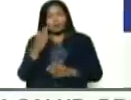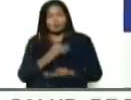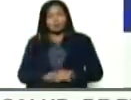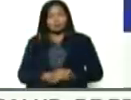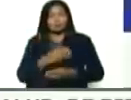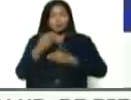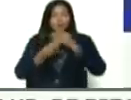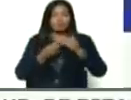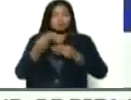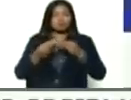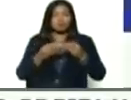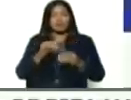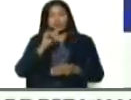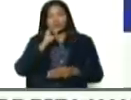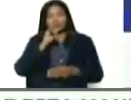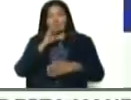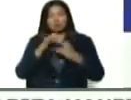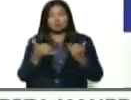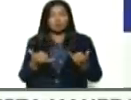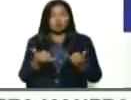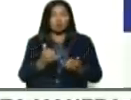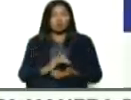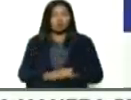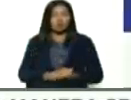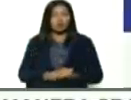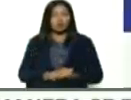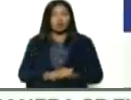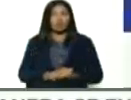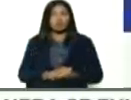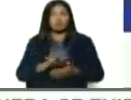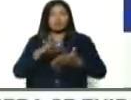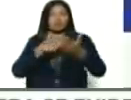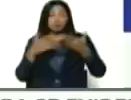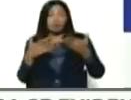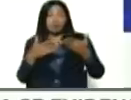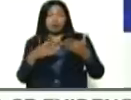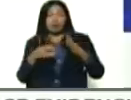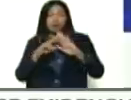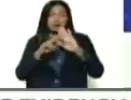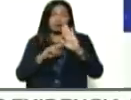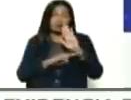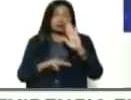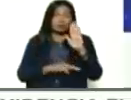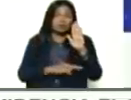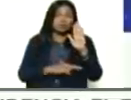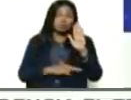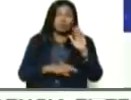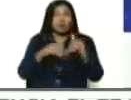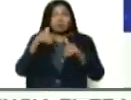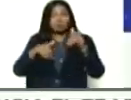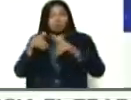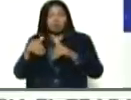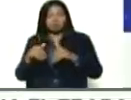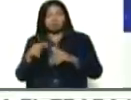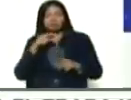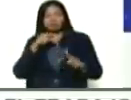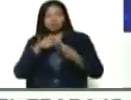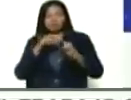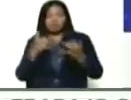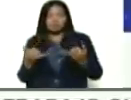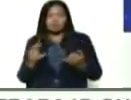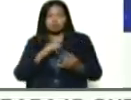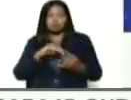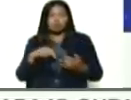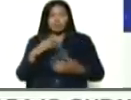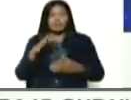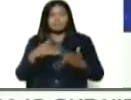hacer los anuncios del manual y el reglamento electoral con el cual vamos a